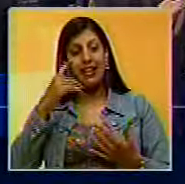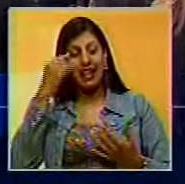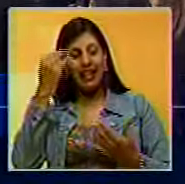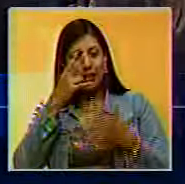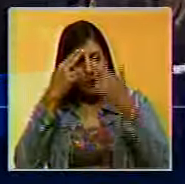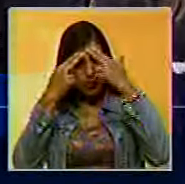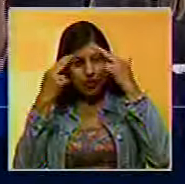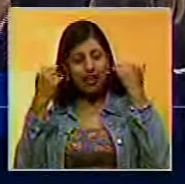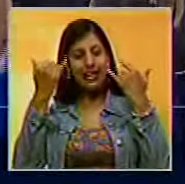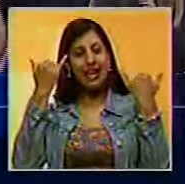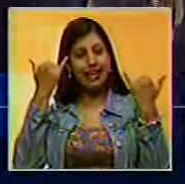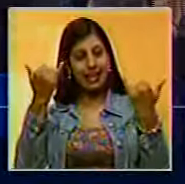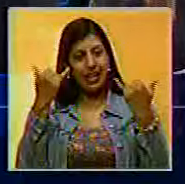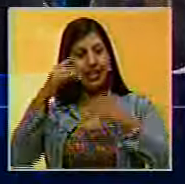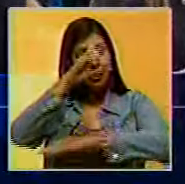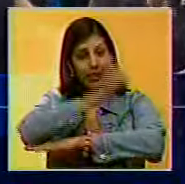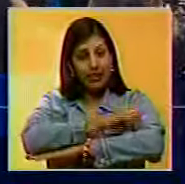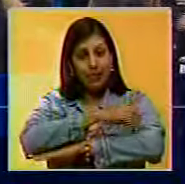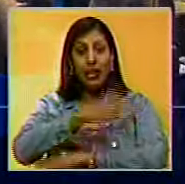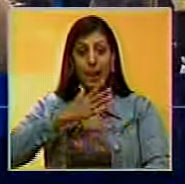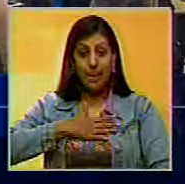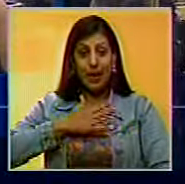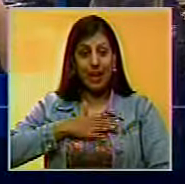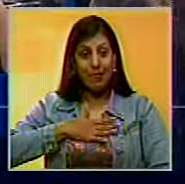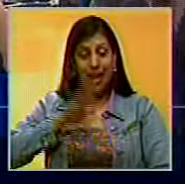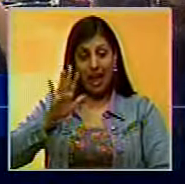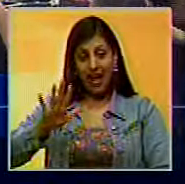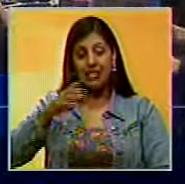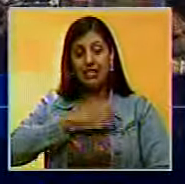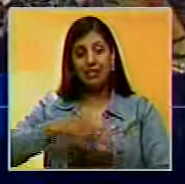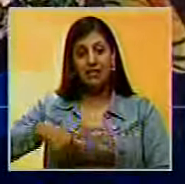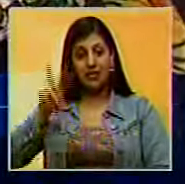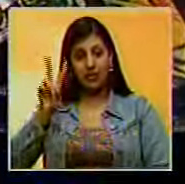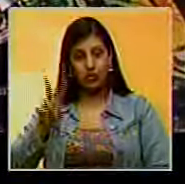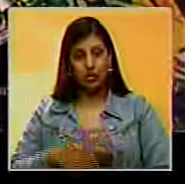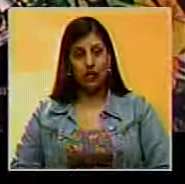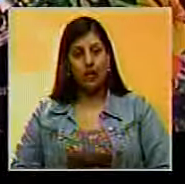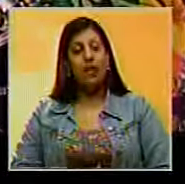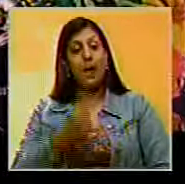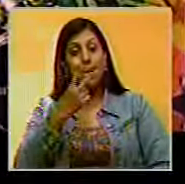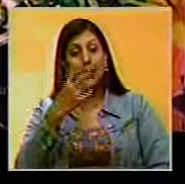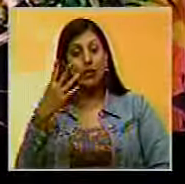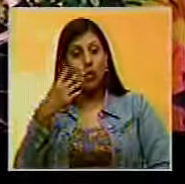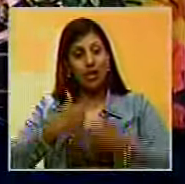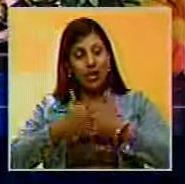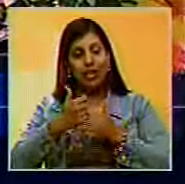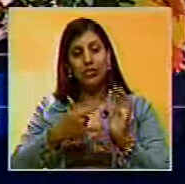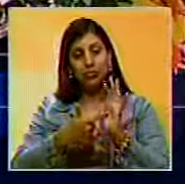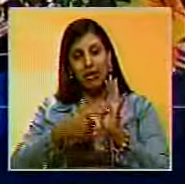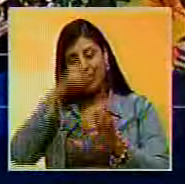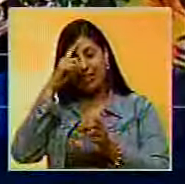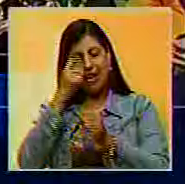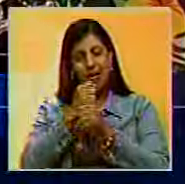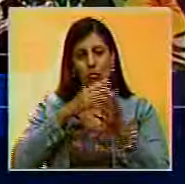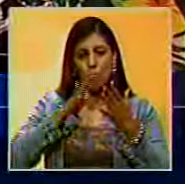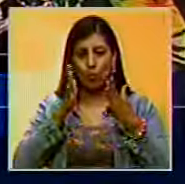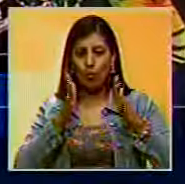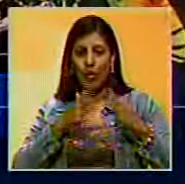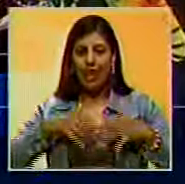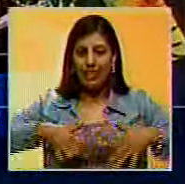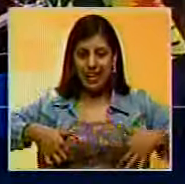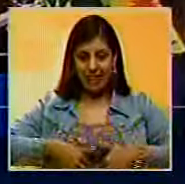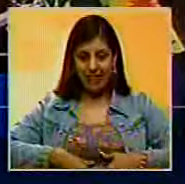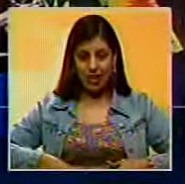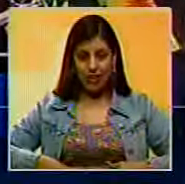ingenuidad, inteligencia y disciplina. Para mí esa es la clave de esta Miss Venezuela. Las 24 candidatas lucieron sus esbeltas figuras en el desfile de